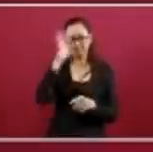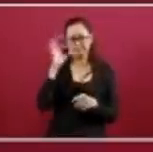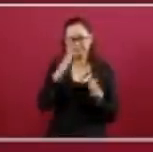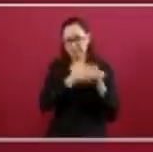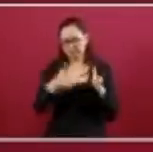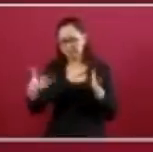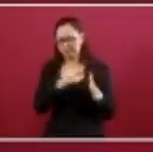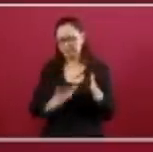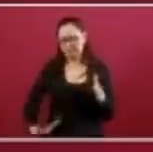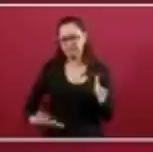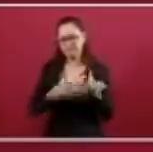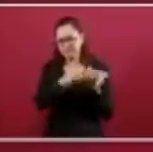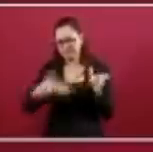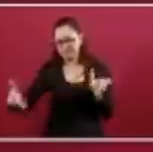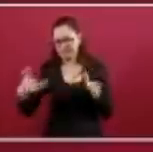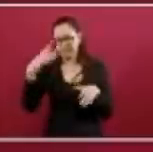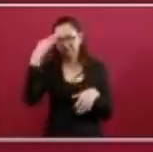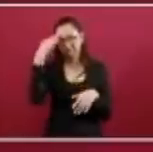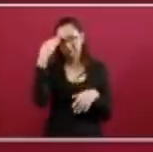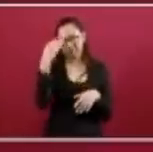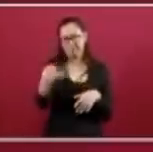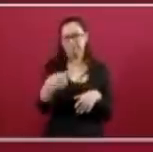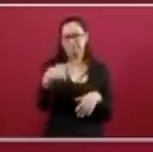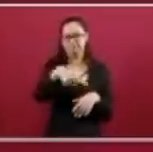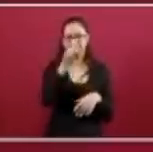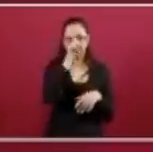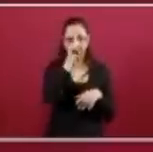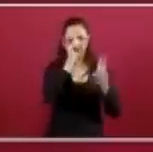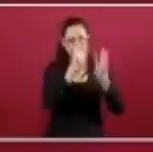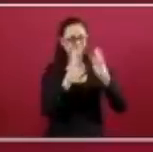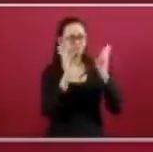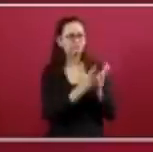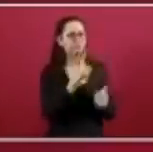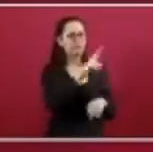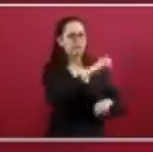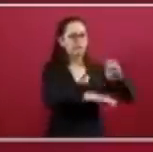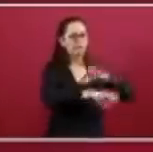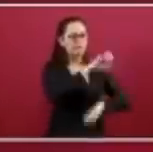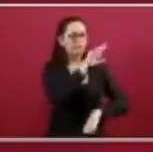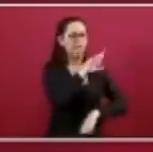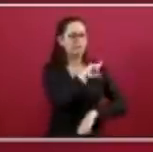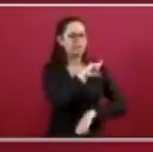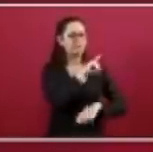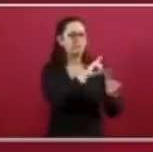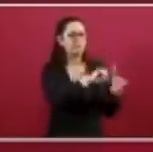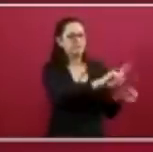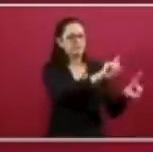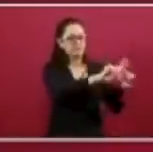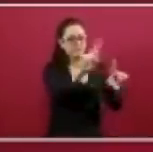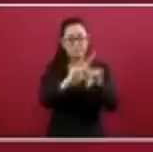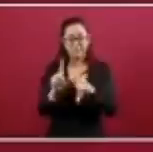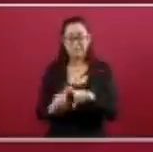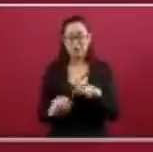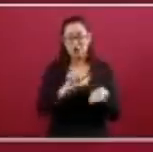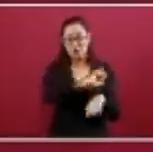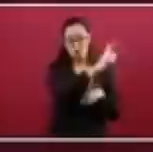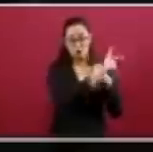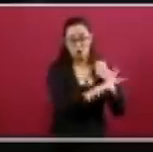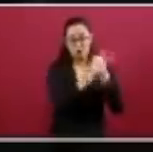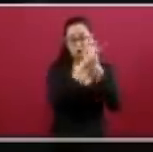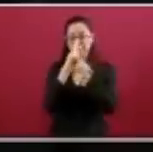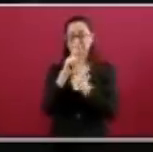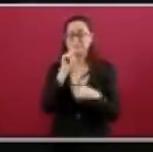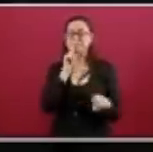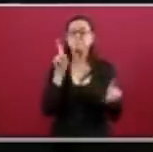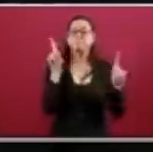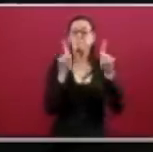un asesor en toda una serie de empresas extranjeras como Kravis Roberts y actualmente empresas